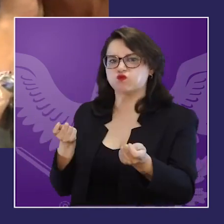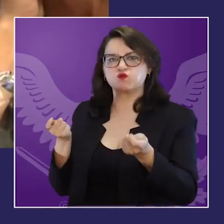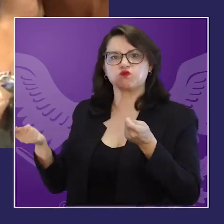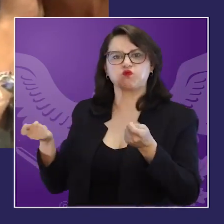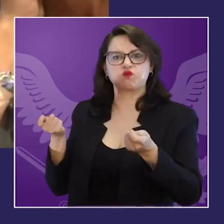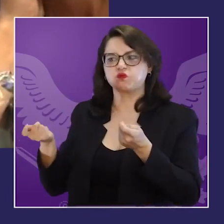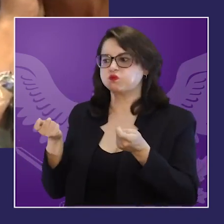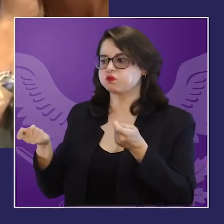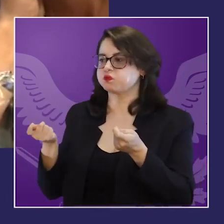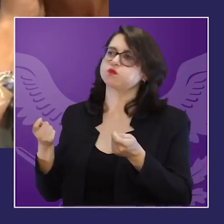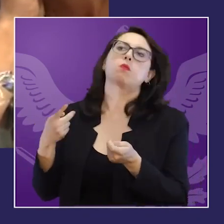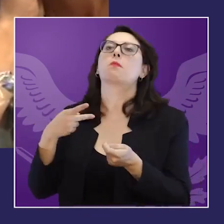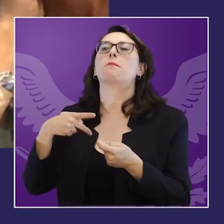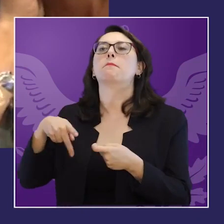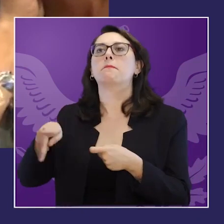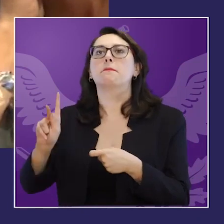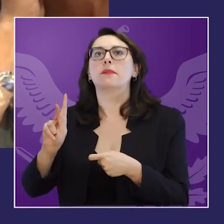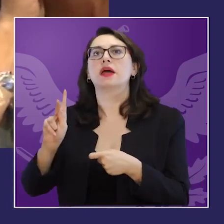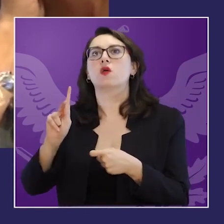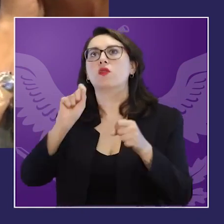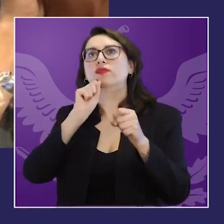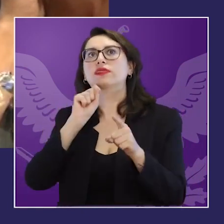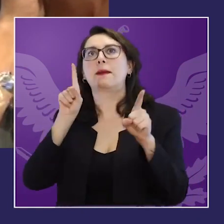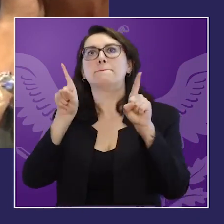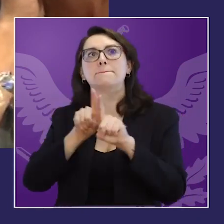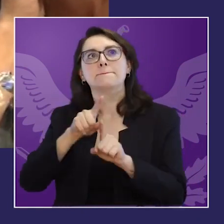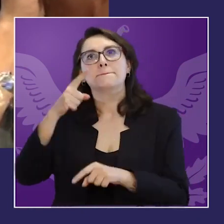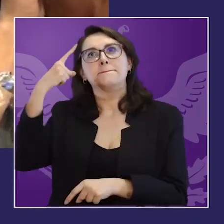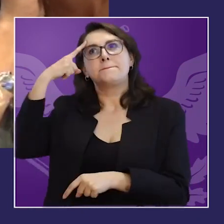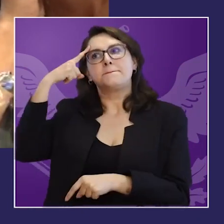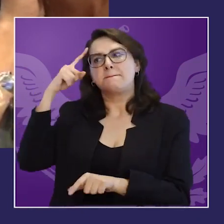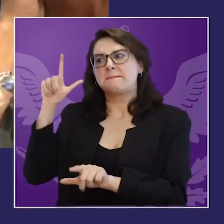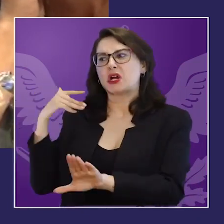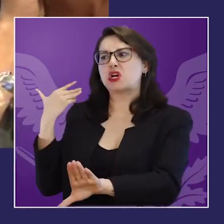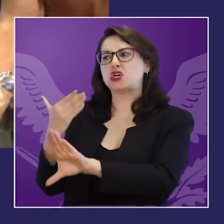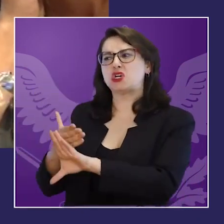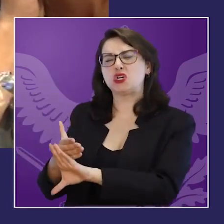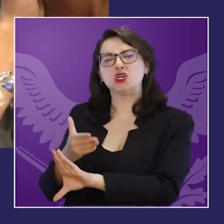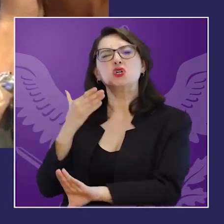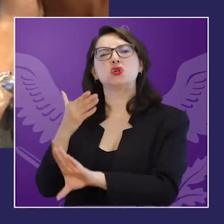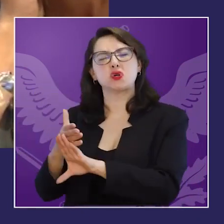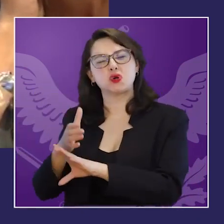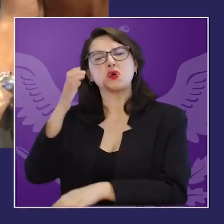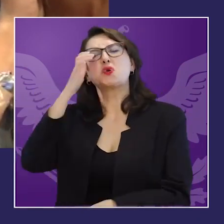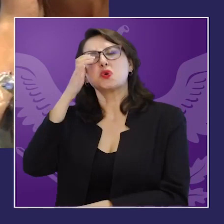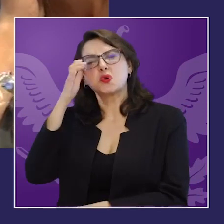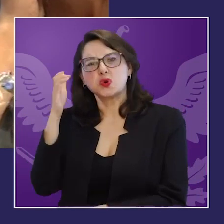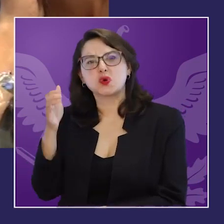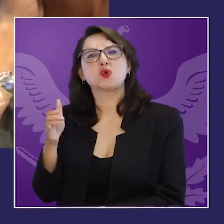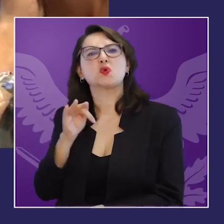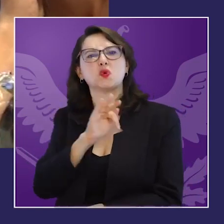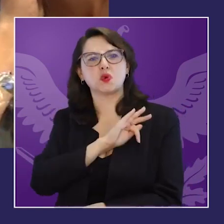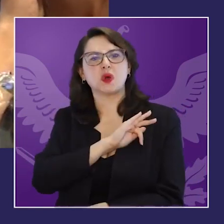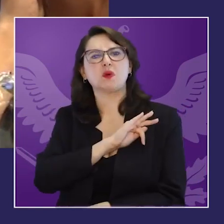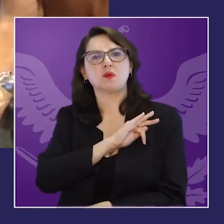de poder sobre los cuerpos de las mujeres, sino el ejercicio del poder, pero además el mensaje